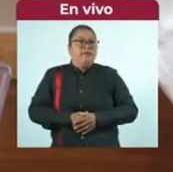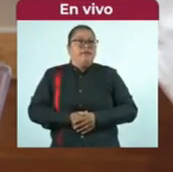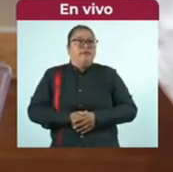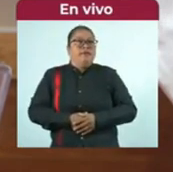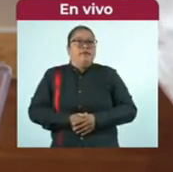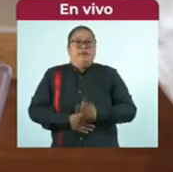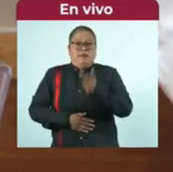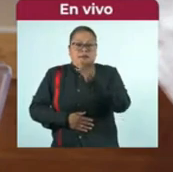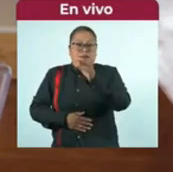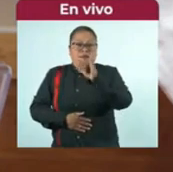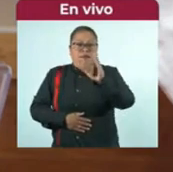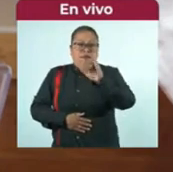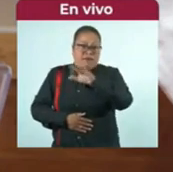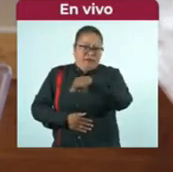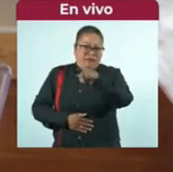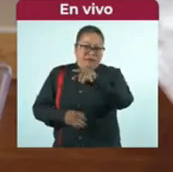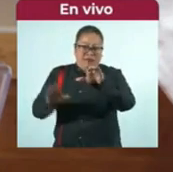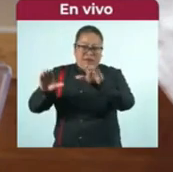priista,